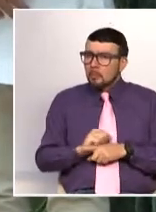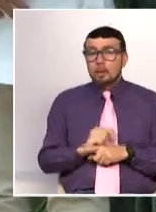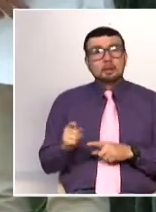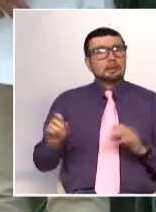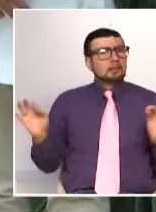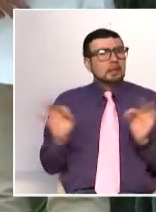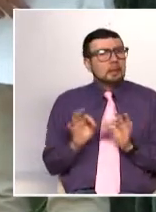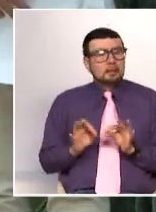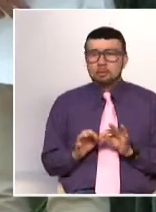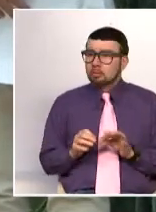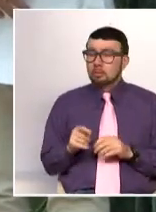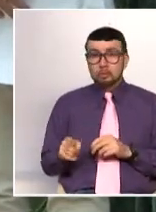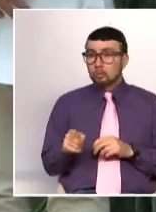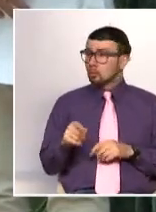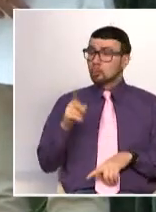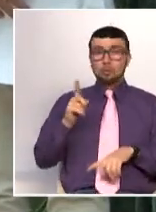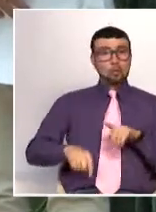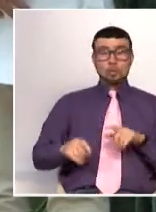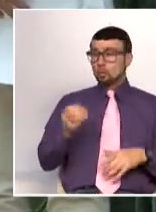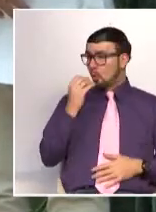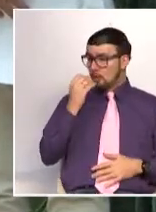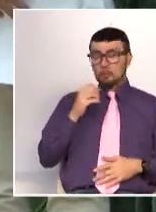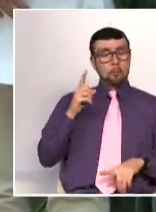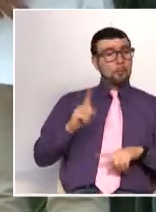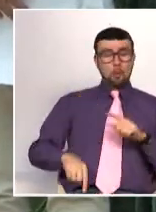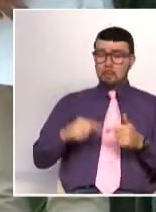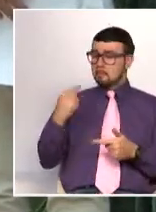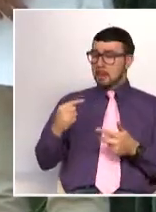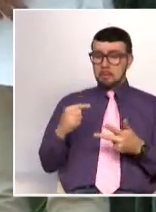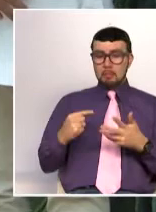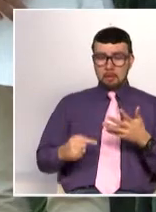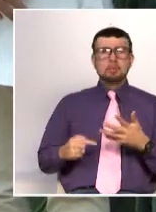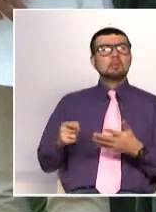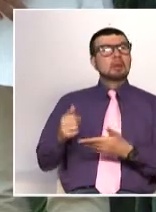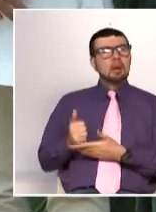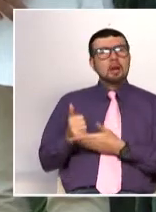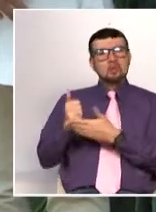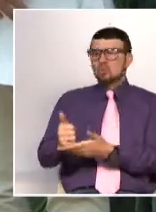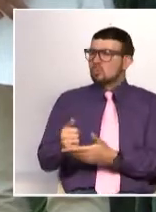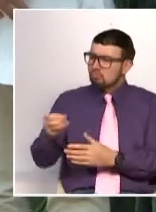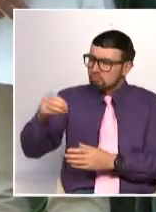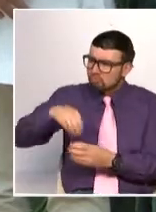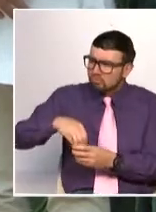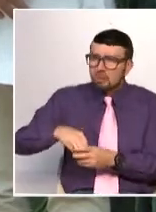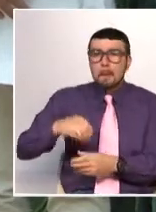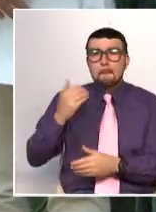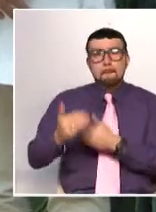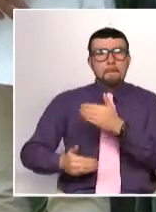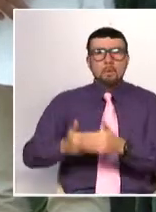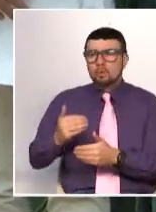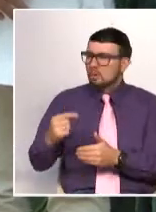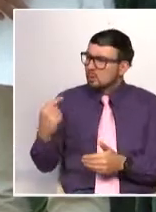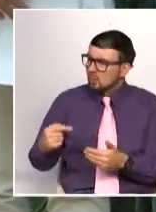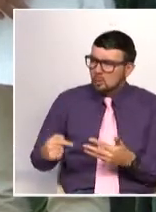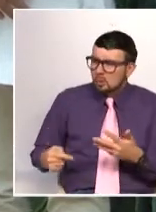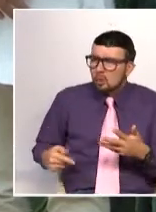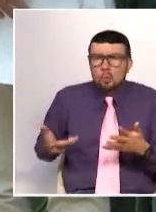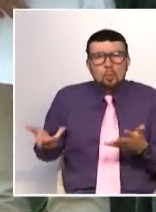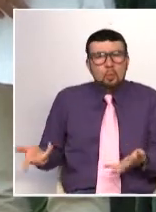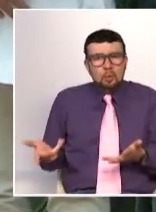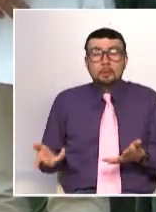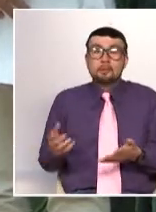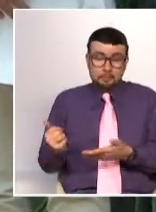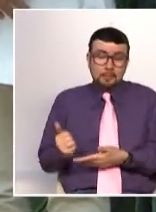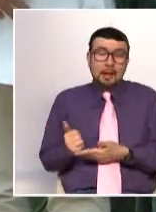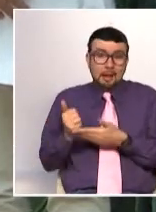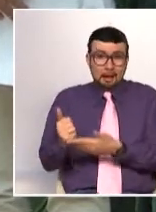que no debe consumir la persona y que puede ayudarse dentro de todos estos procesos después que han sido hablado por todos nosotros para